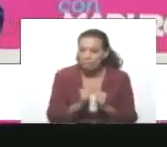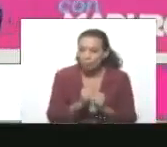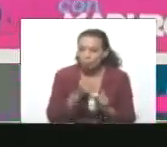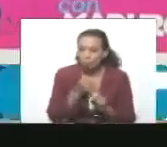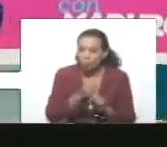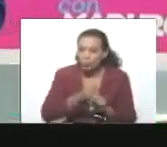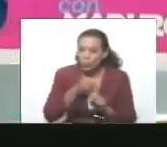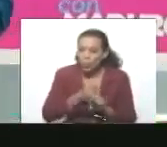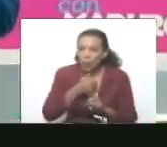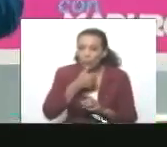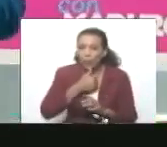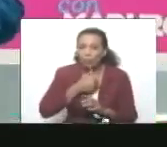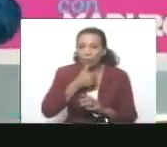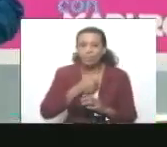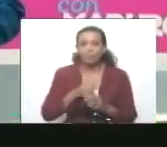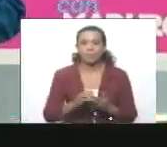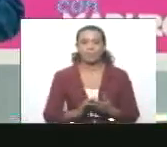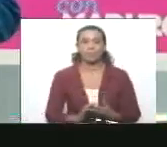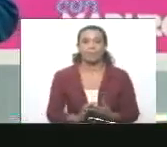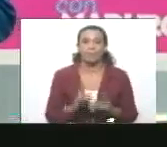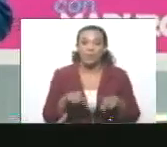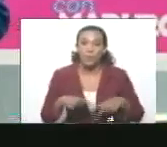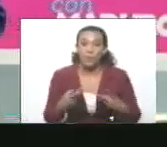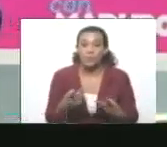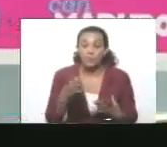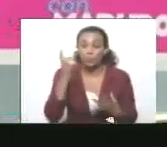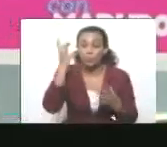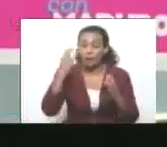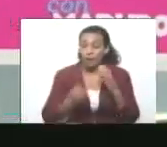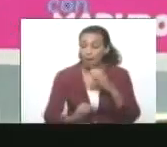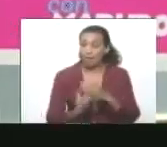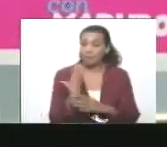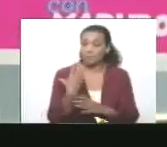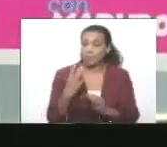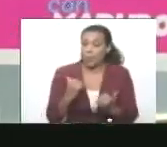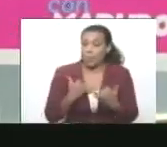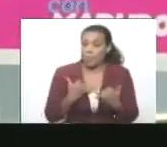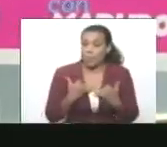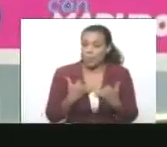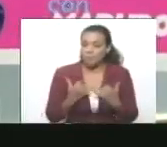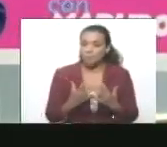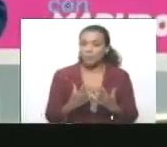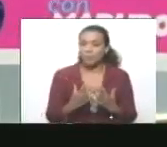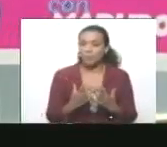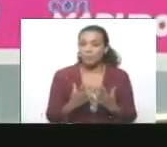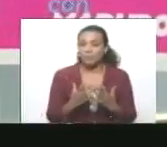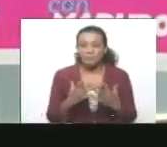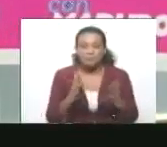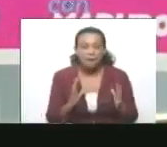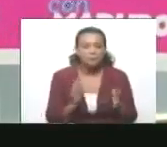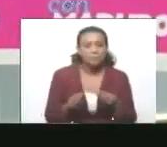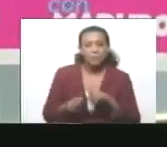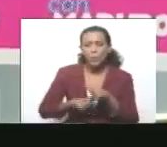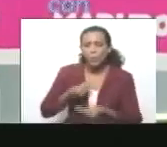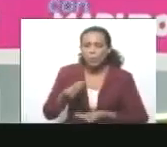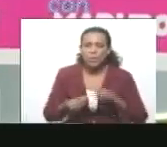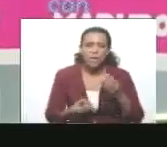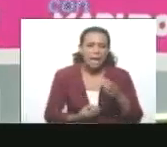permanente, de creación, de innovación y sobre todo las batallas y las luchas que estamos